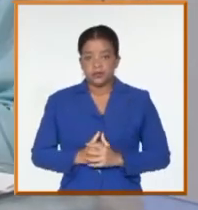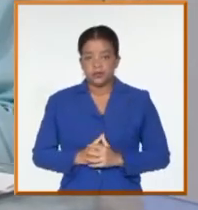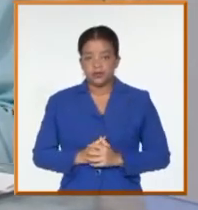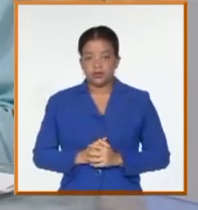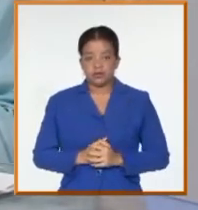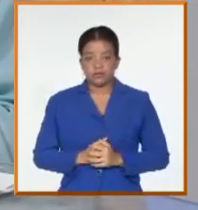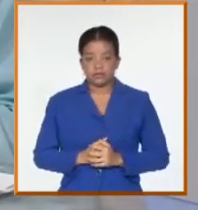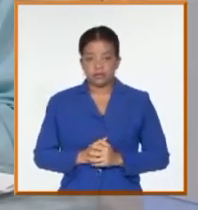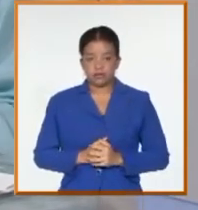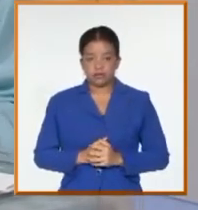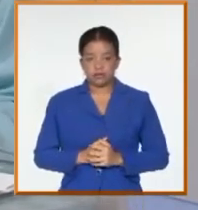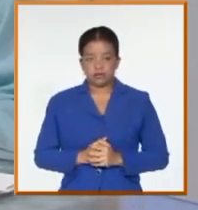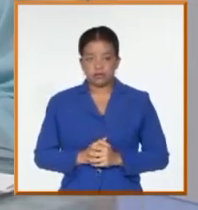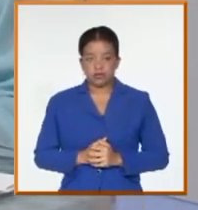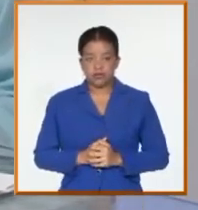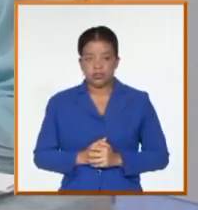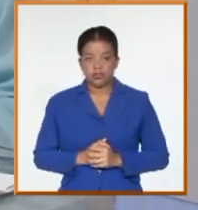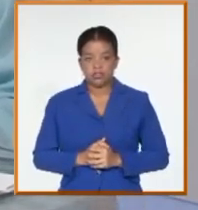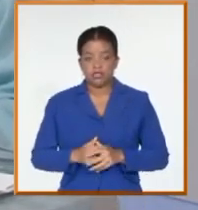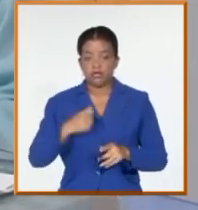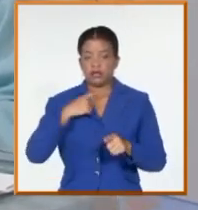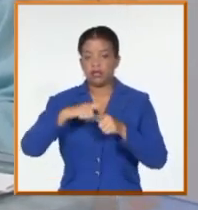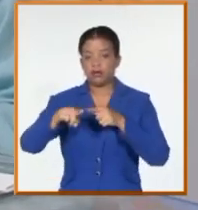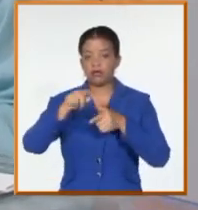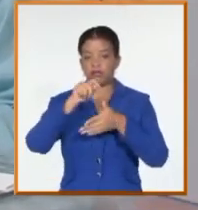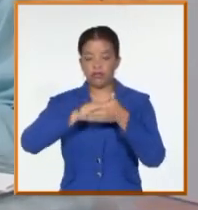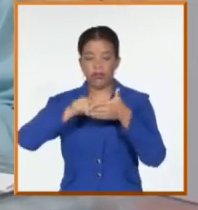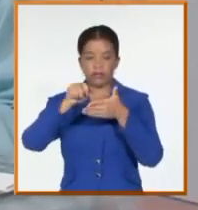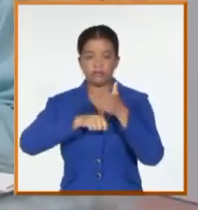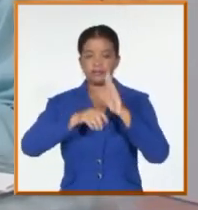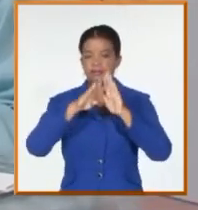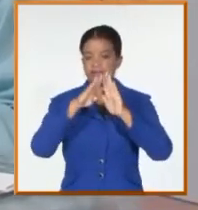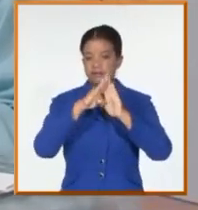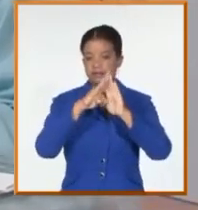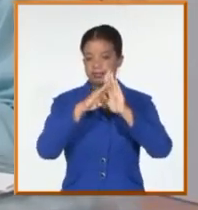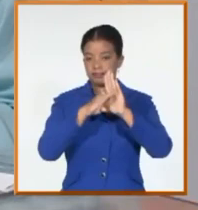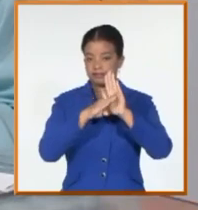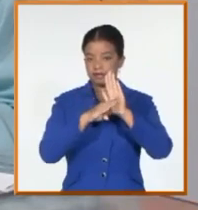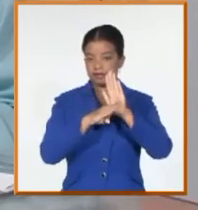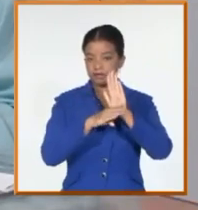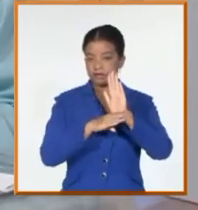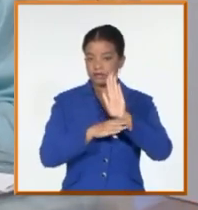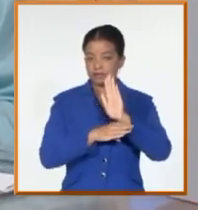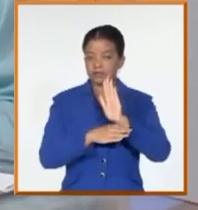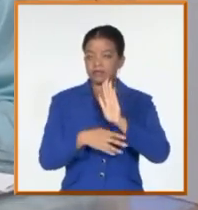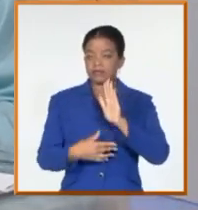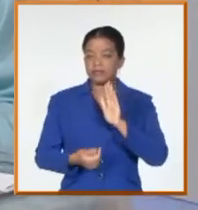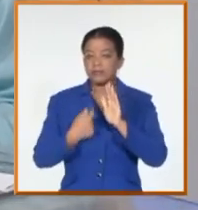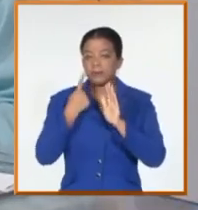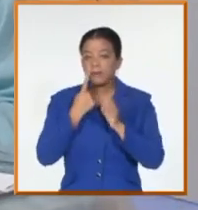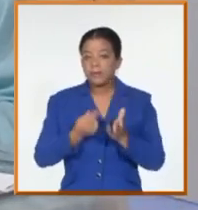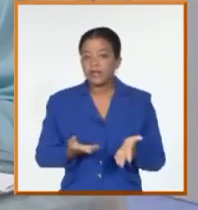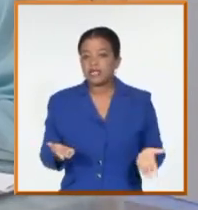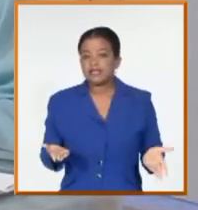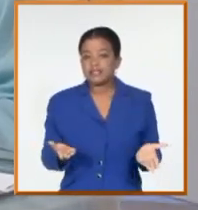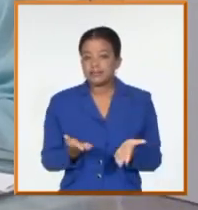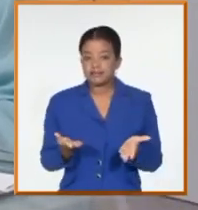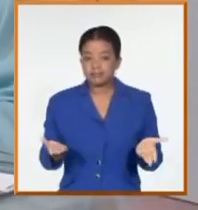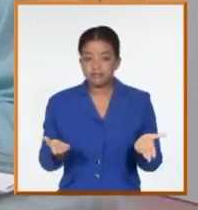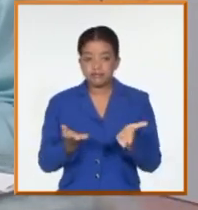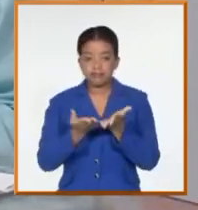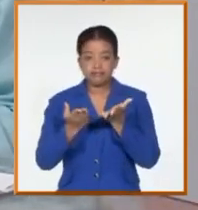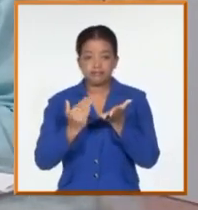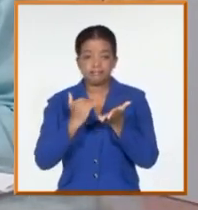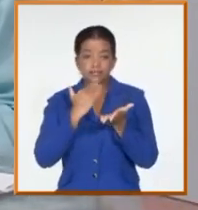que no lo hemos trabajado la implementación de los indicadores a medir para medir el desarrollo de la utilización de